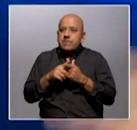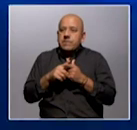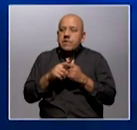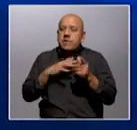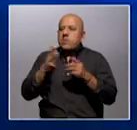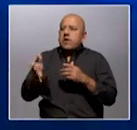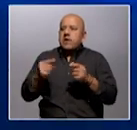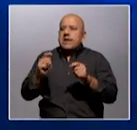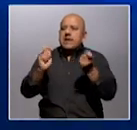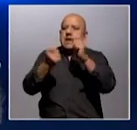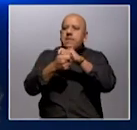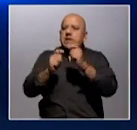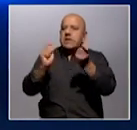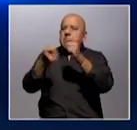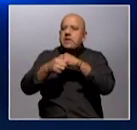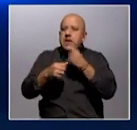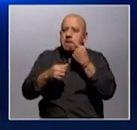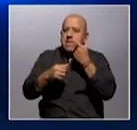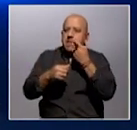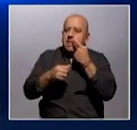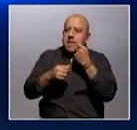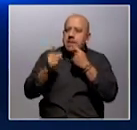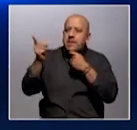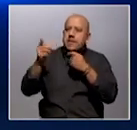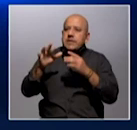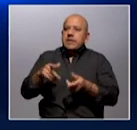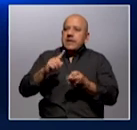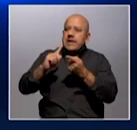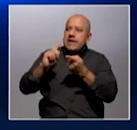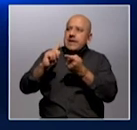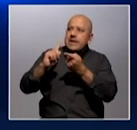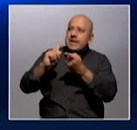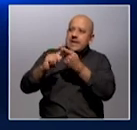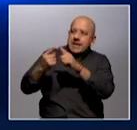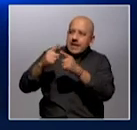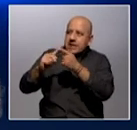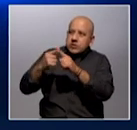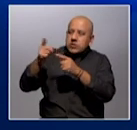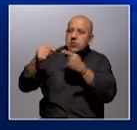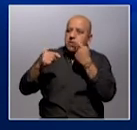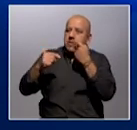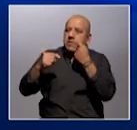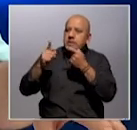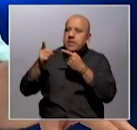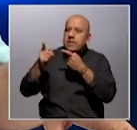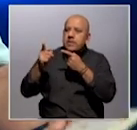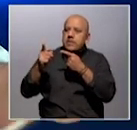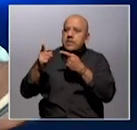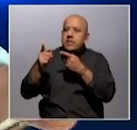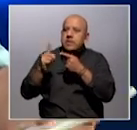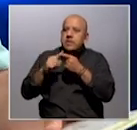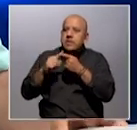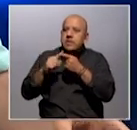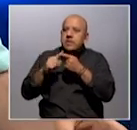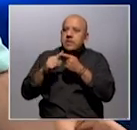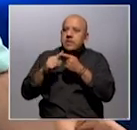otra cosa salta otra cosa y está el padre la figura del padre la relación del con el padre eso sí este caso como esclavo estamos hablando si él